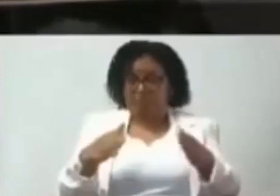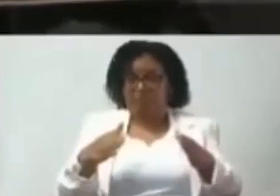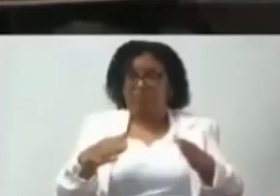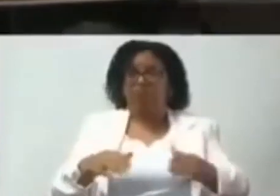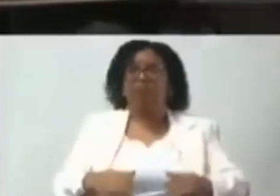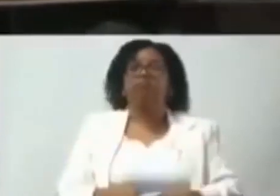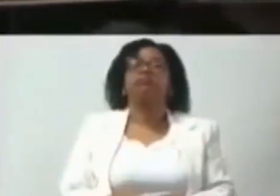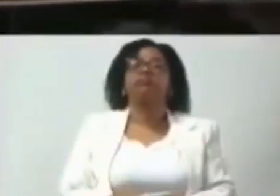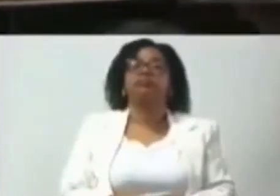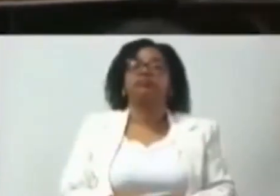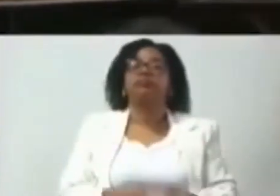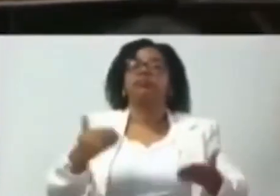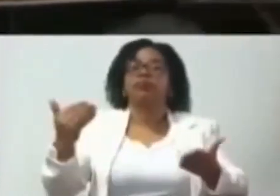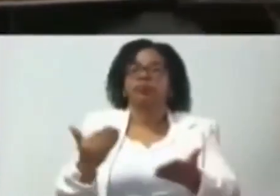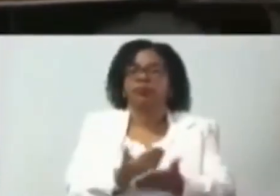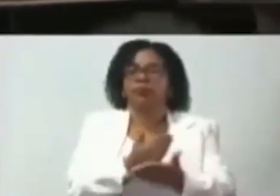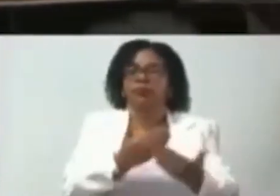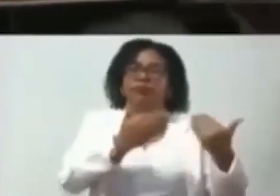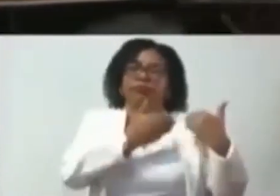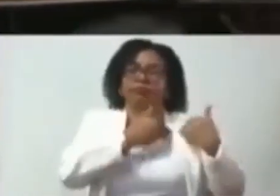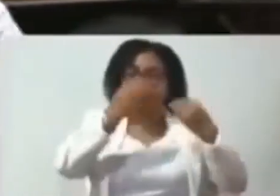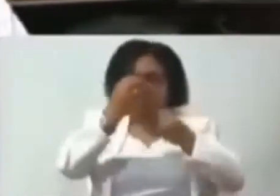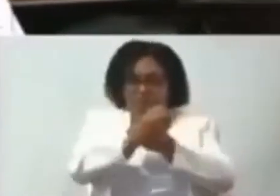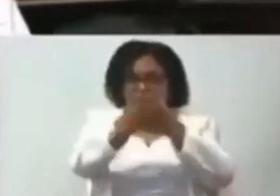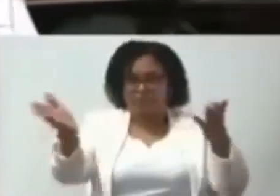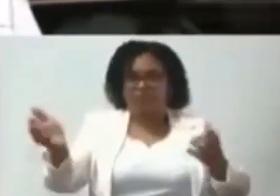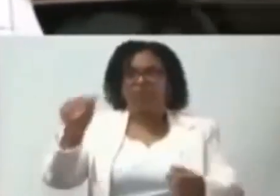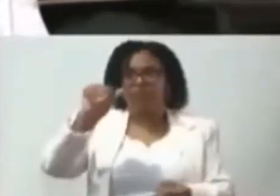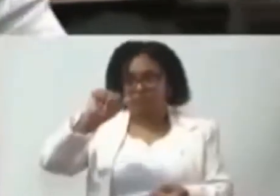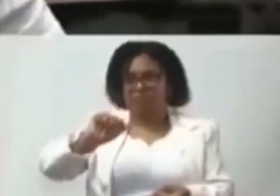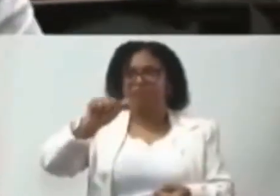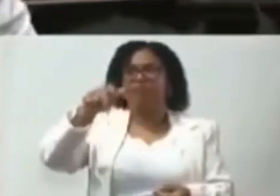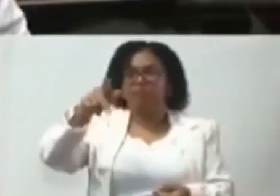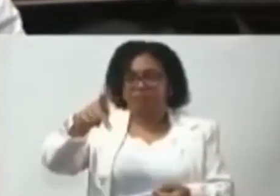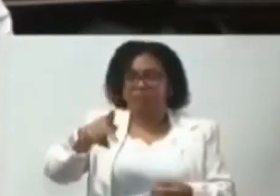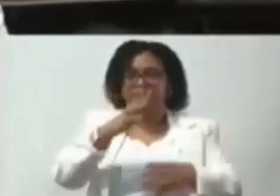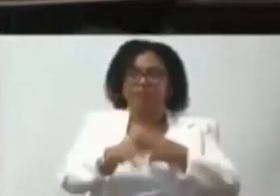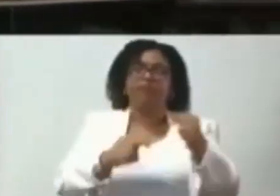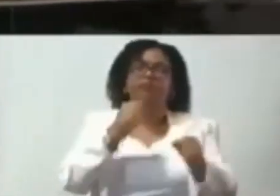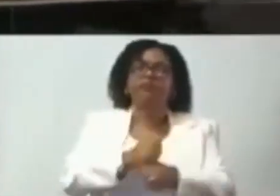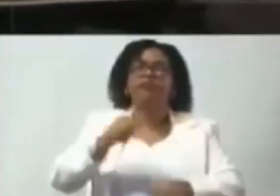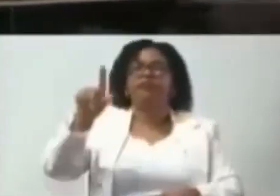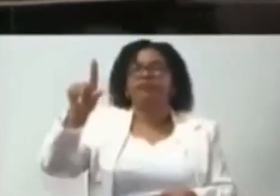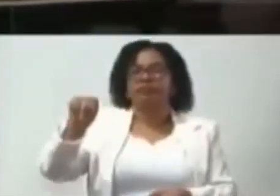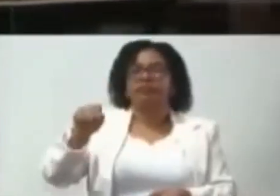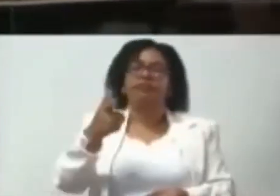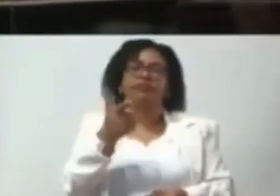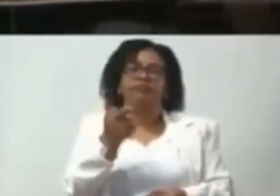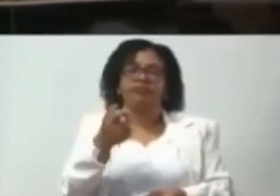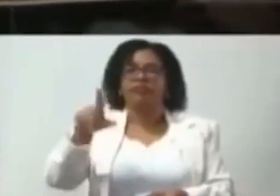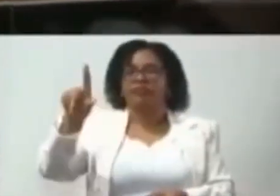el nuevo vocero del bloque de alianza país para el período 2021 2022